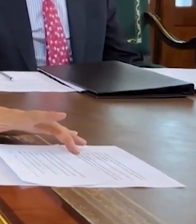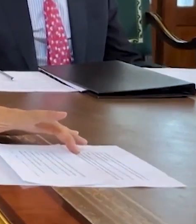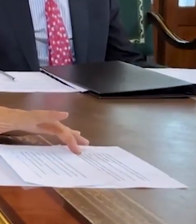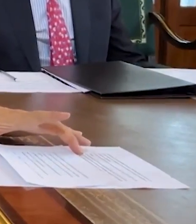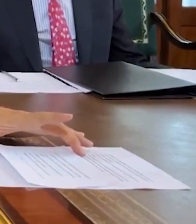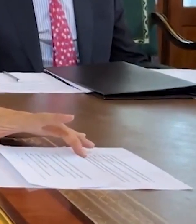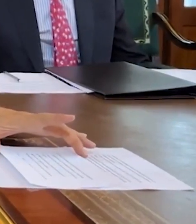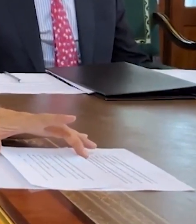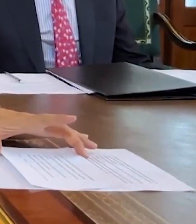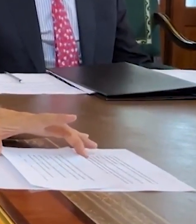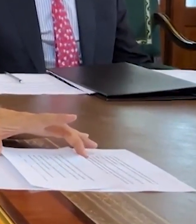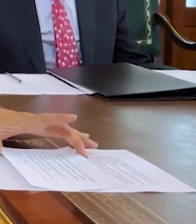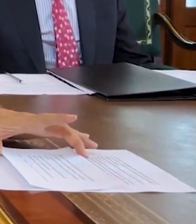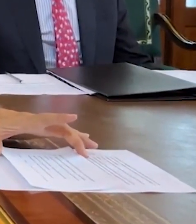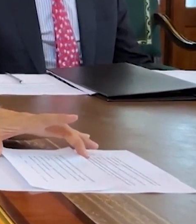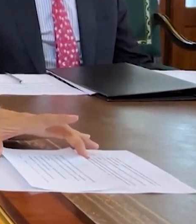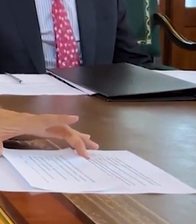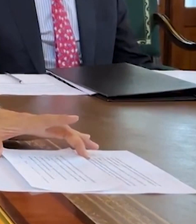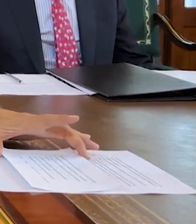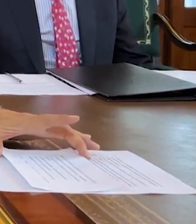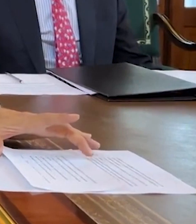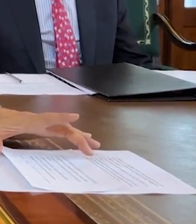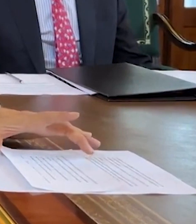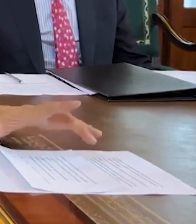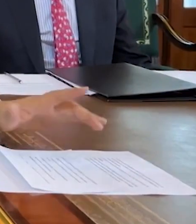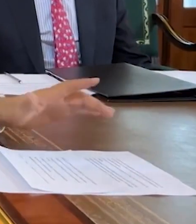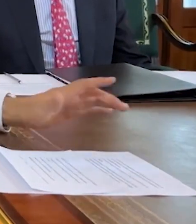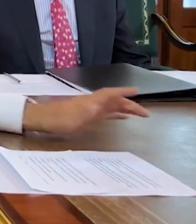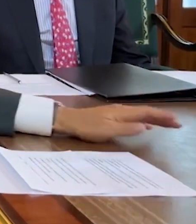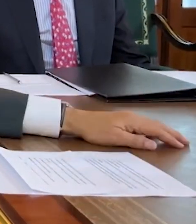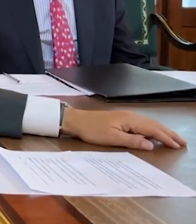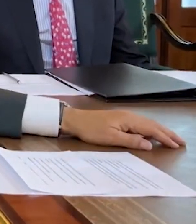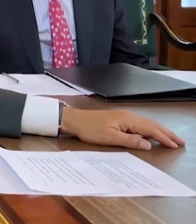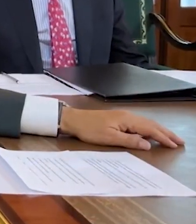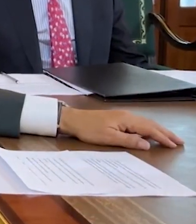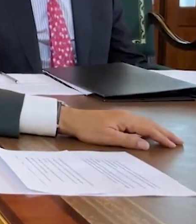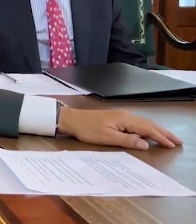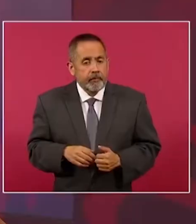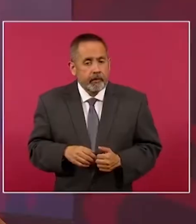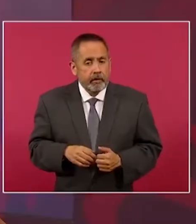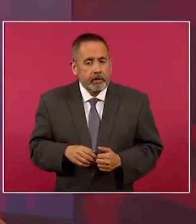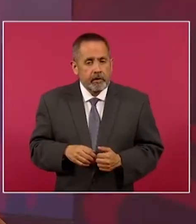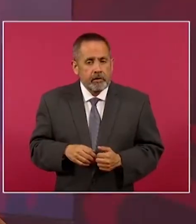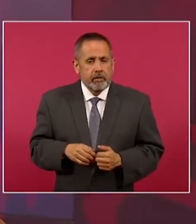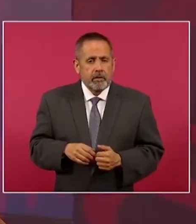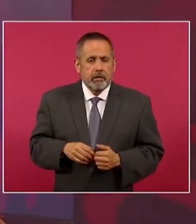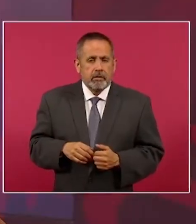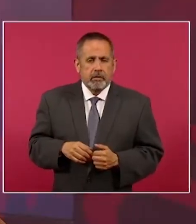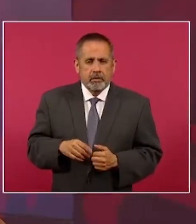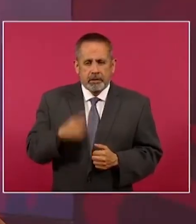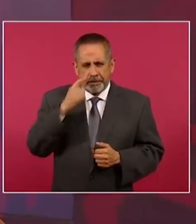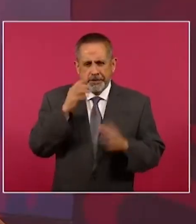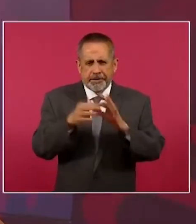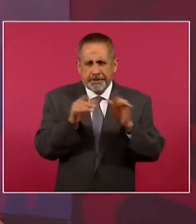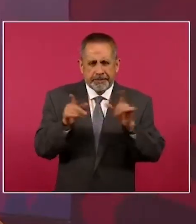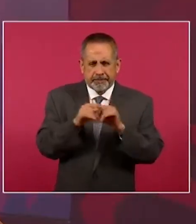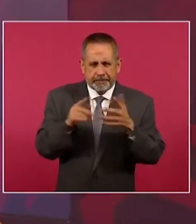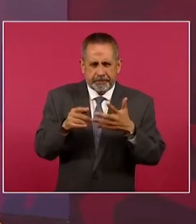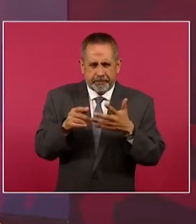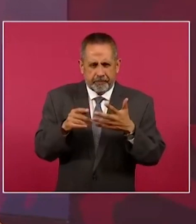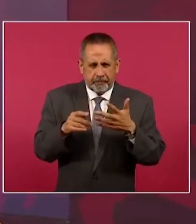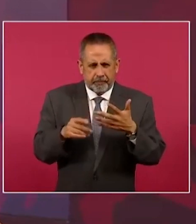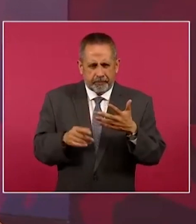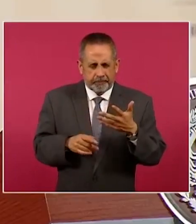que requirió de una ingeniería financiera que aleja todo fantasma de deuda pública. De manera técnica no